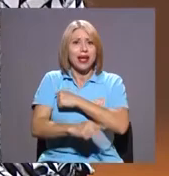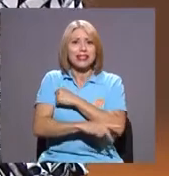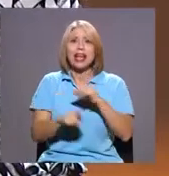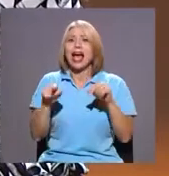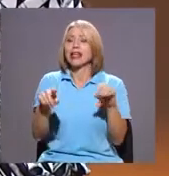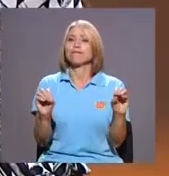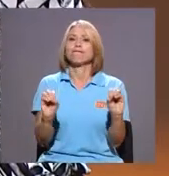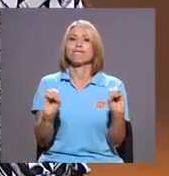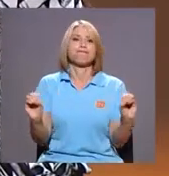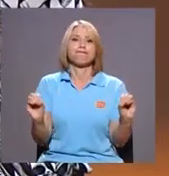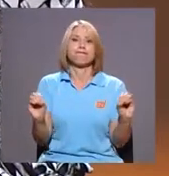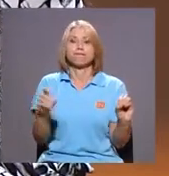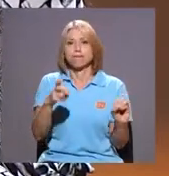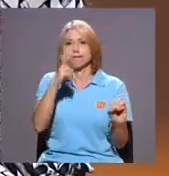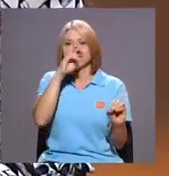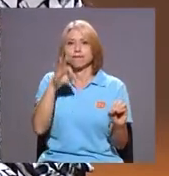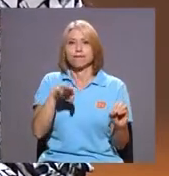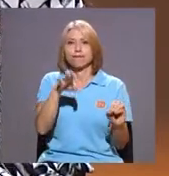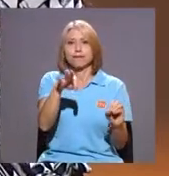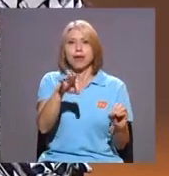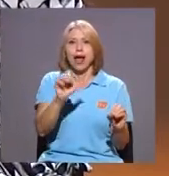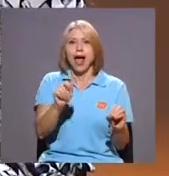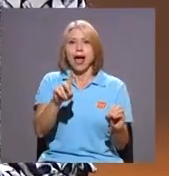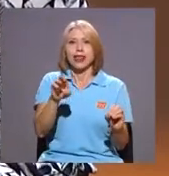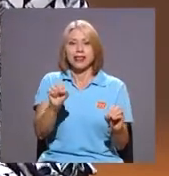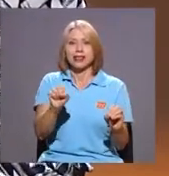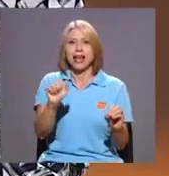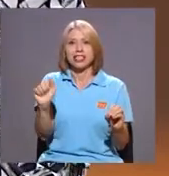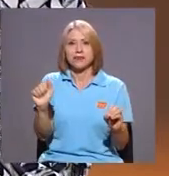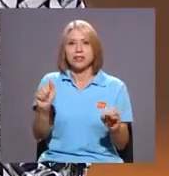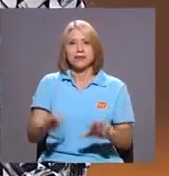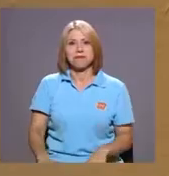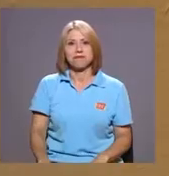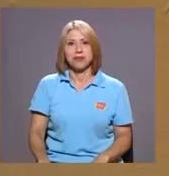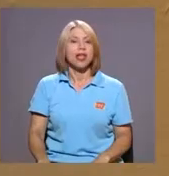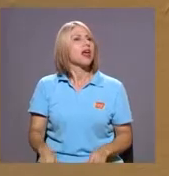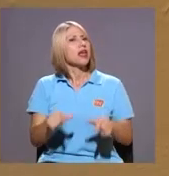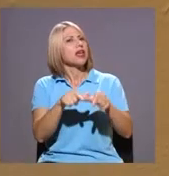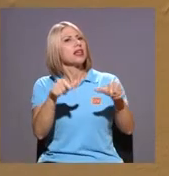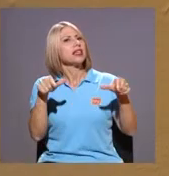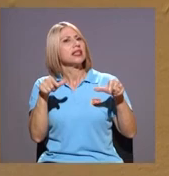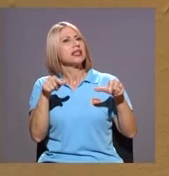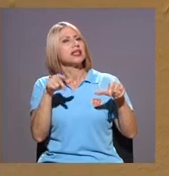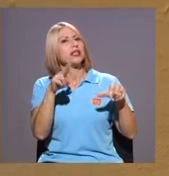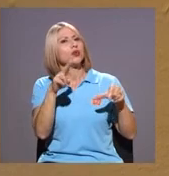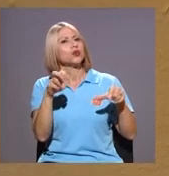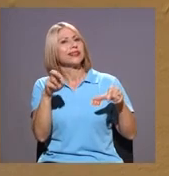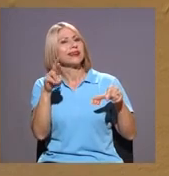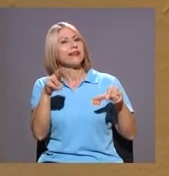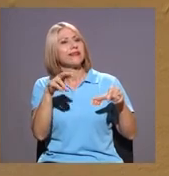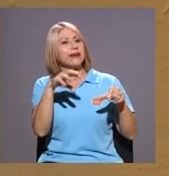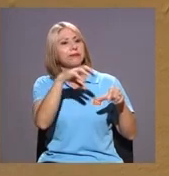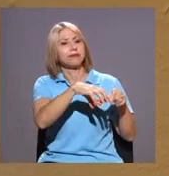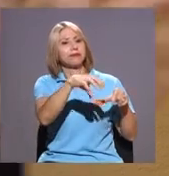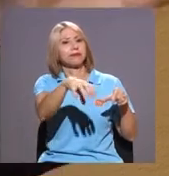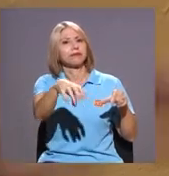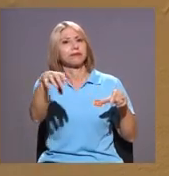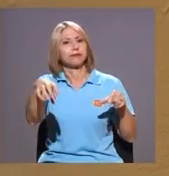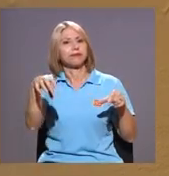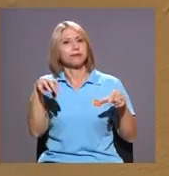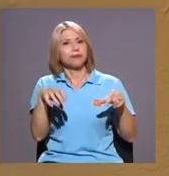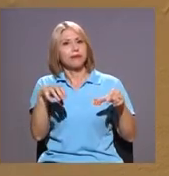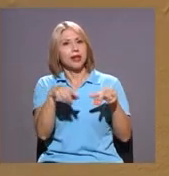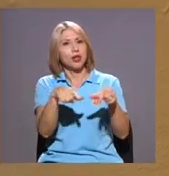Aedes aegypti. Entonces, que no tengamos criaderos. Y en las para sedes eso, que están más cerquita, en áreas más